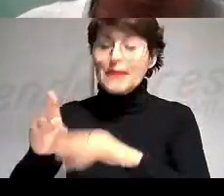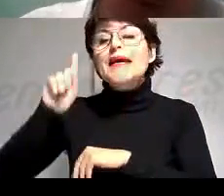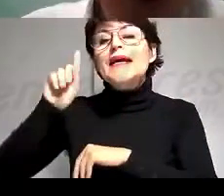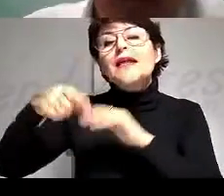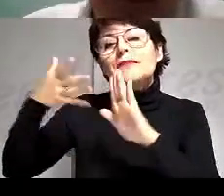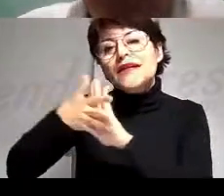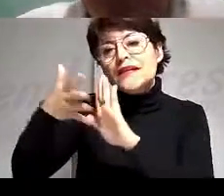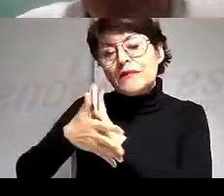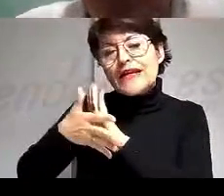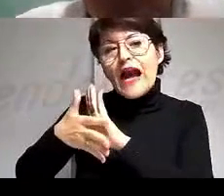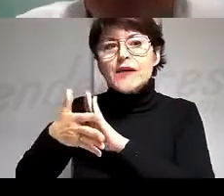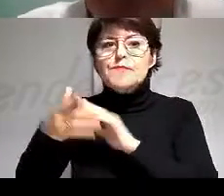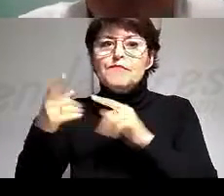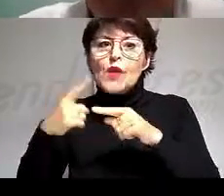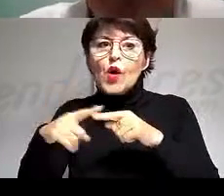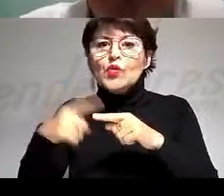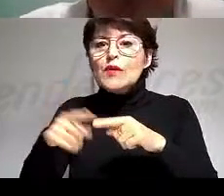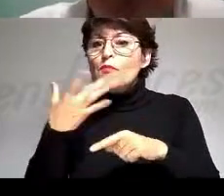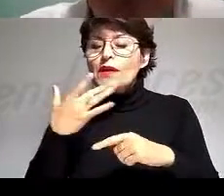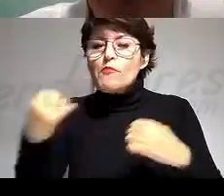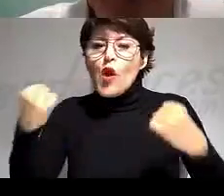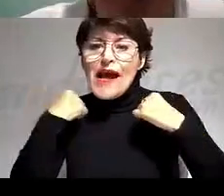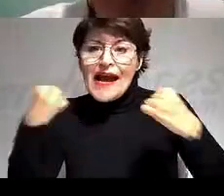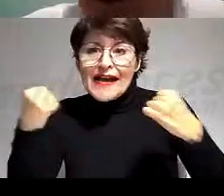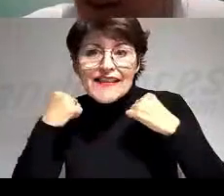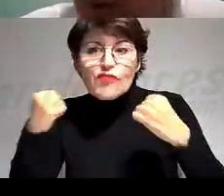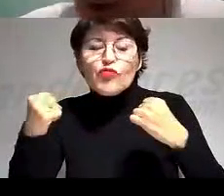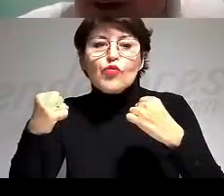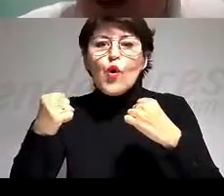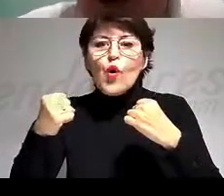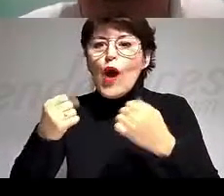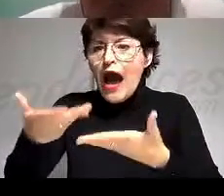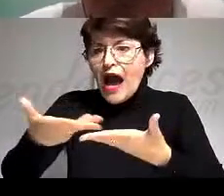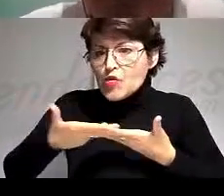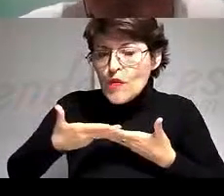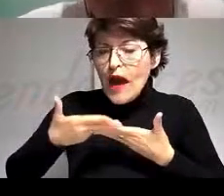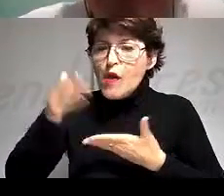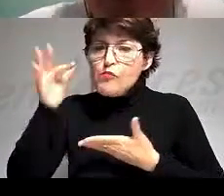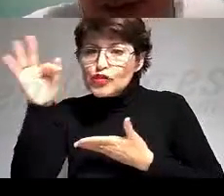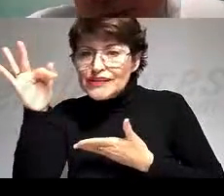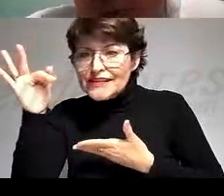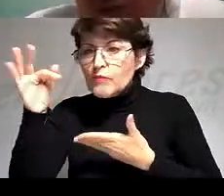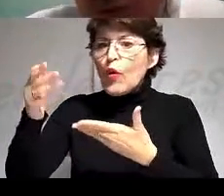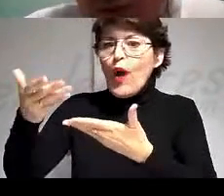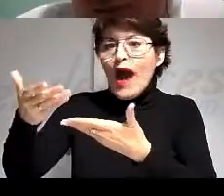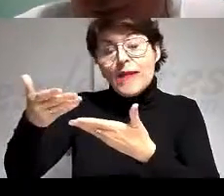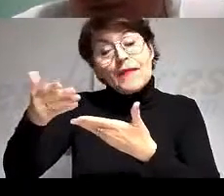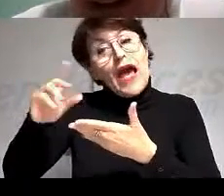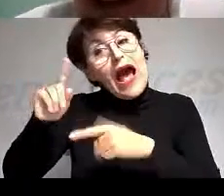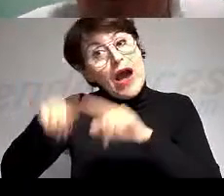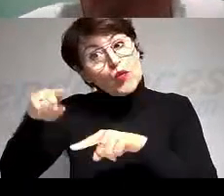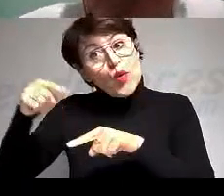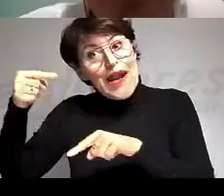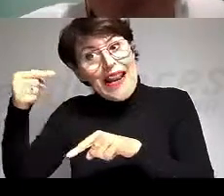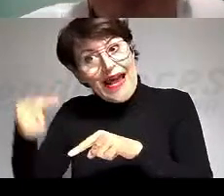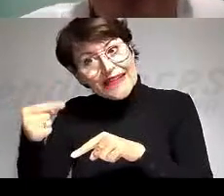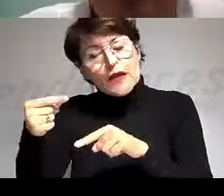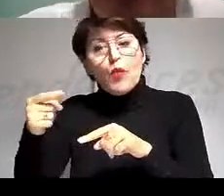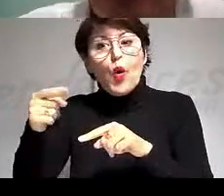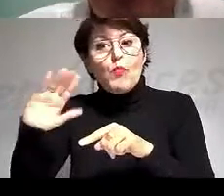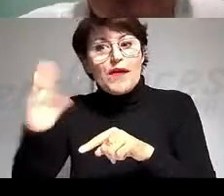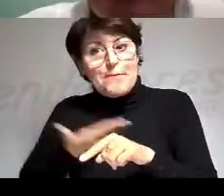y algún inconveniente quizás de hacer ejercicio físico, inconvenientes poquitos como veréis, pero hay algunos sobre todo por falta de